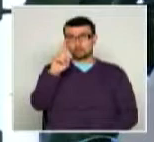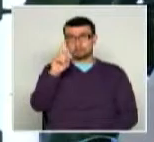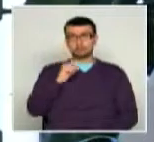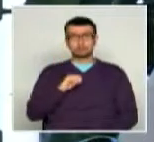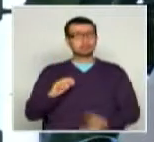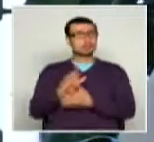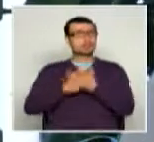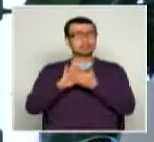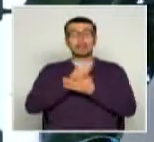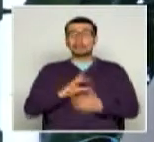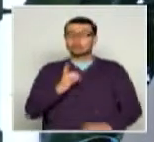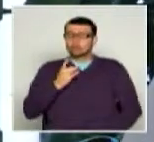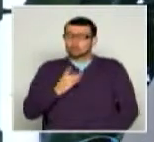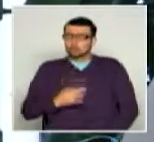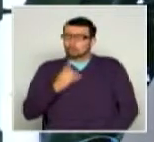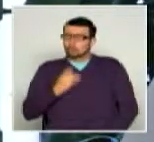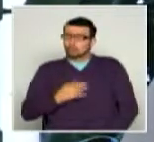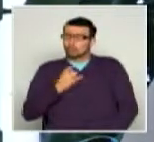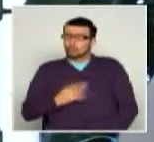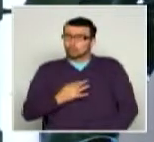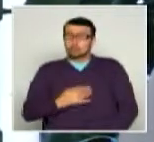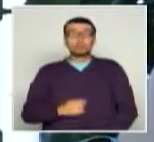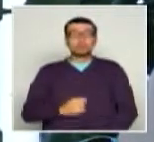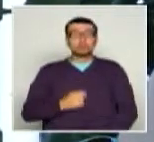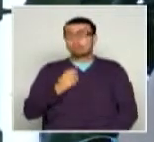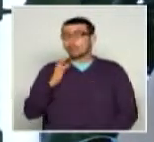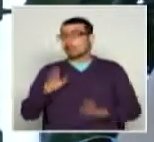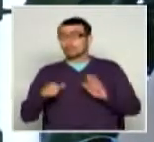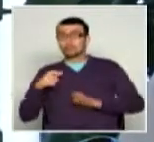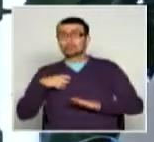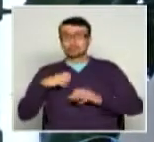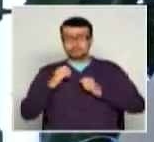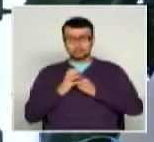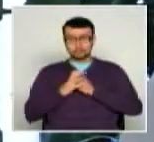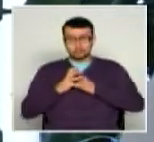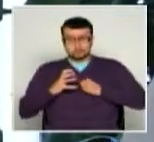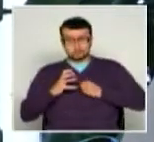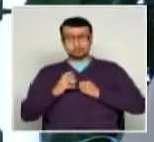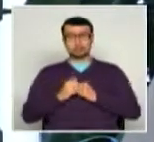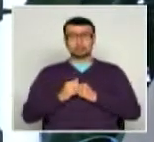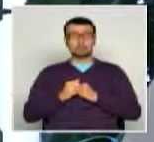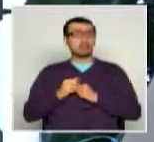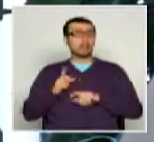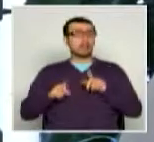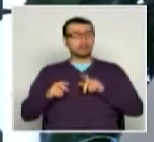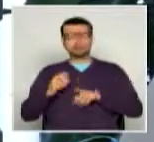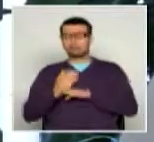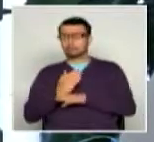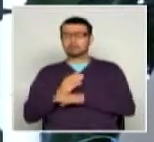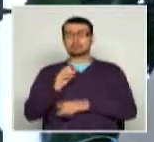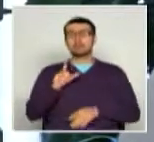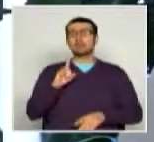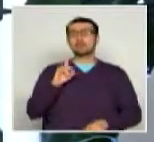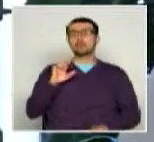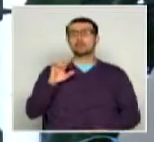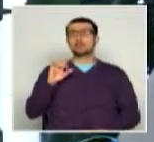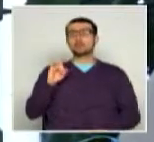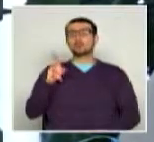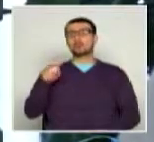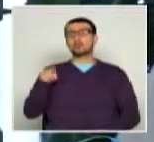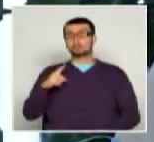el mismo paciente el manejo del dolor. Artritis, artrosis, fibromialgia, lupus, fiebre